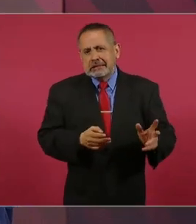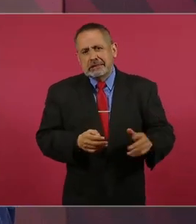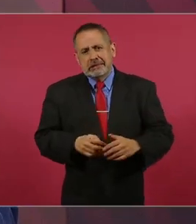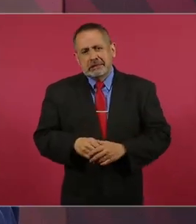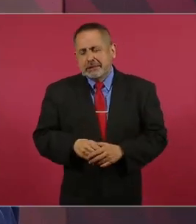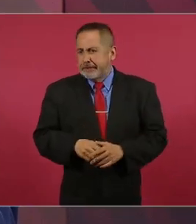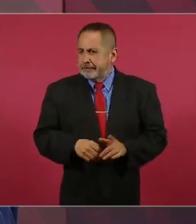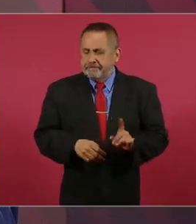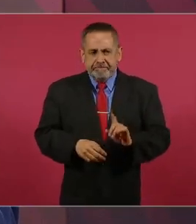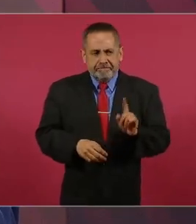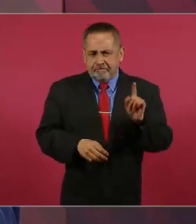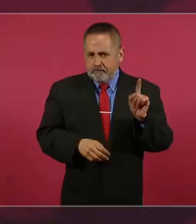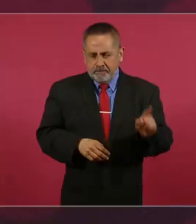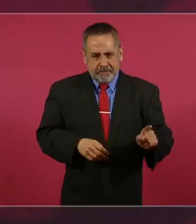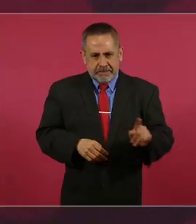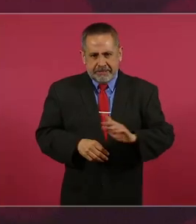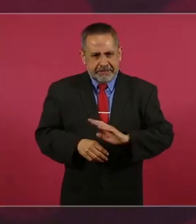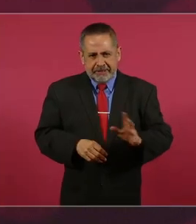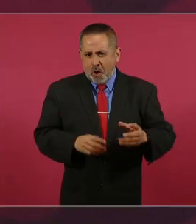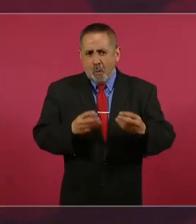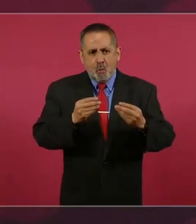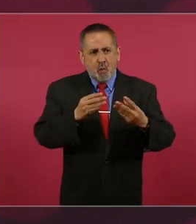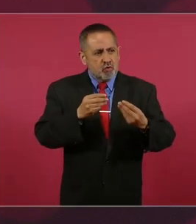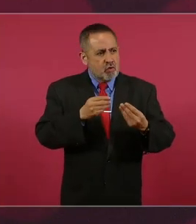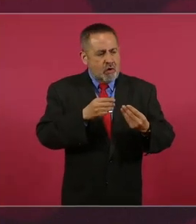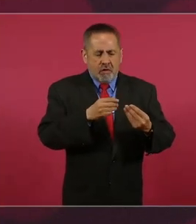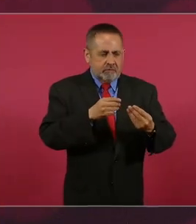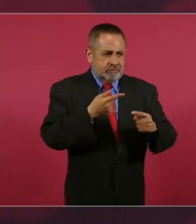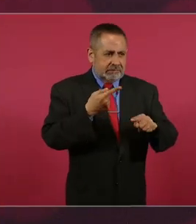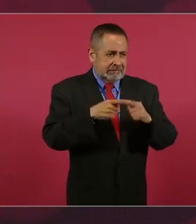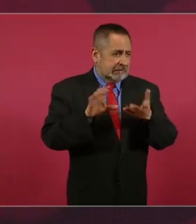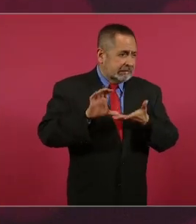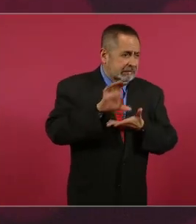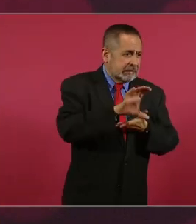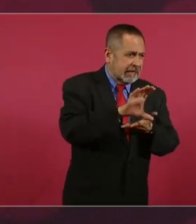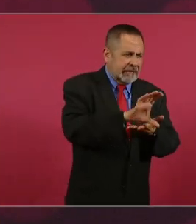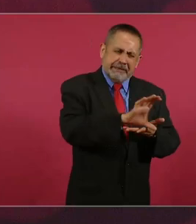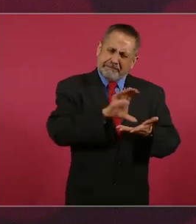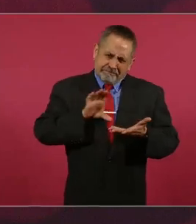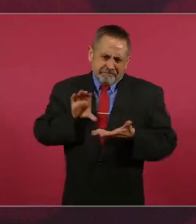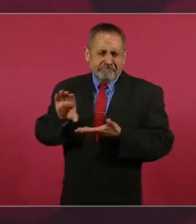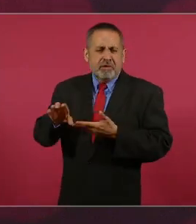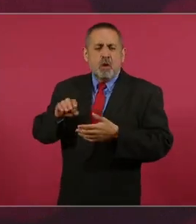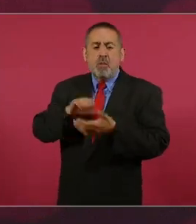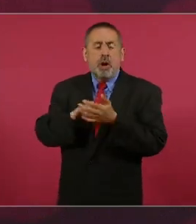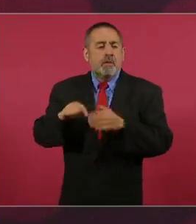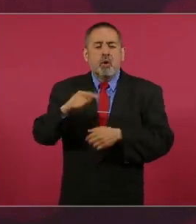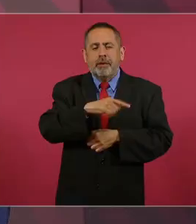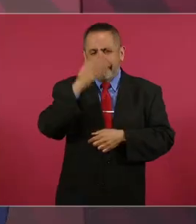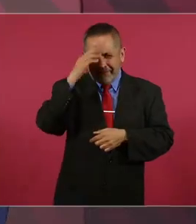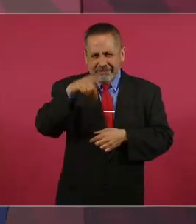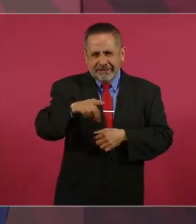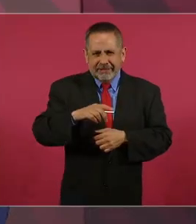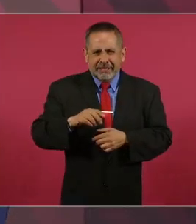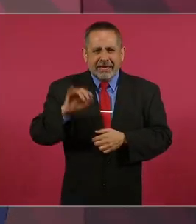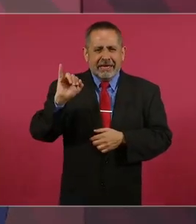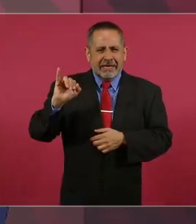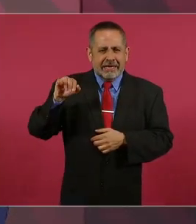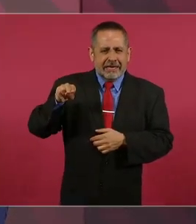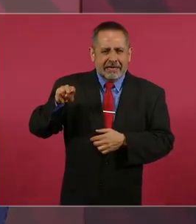Entonces, ahí hay muchos ahorros. Imagínense el Instituto de la